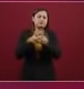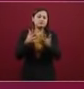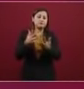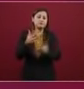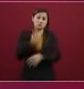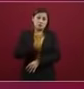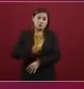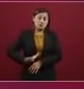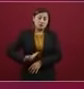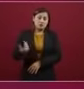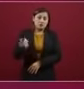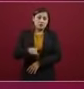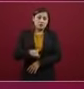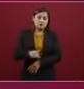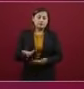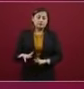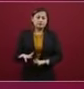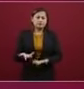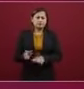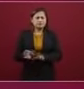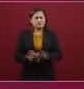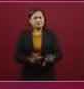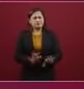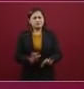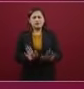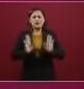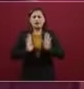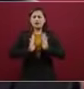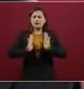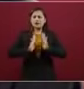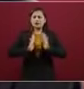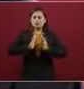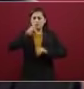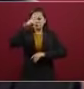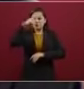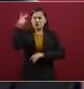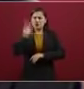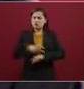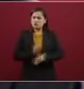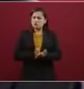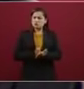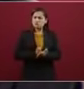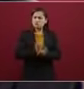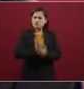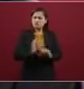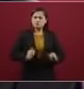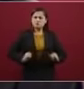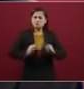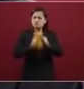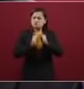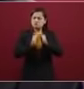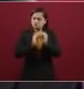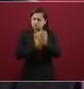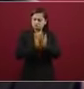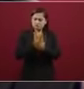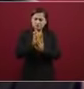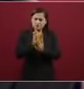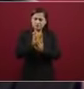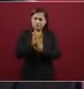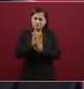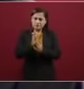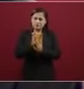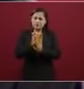El ejército mexicano es leal a las instituciones, es leal a